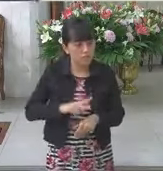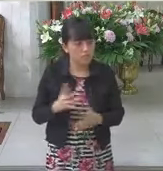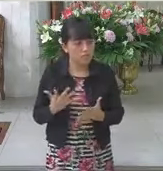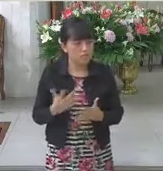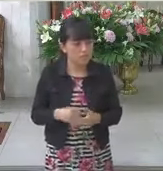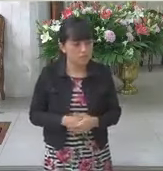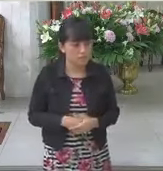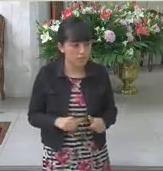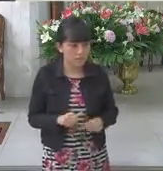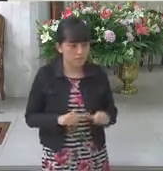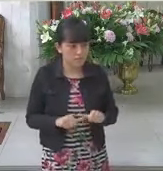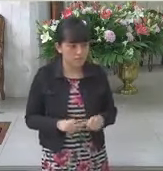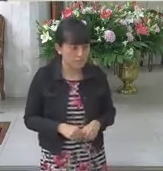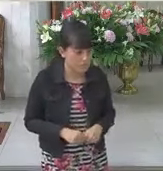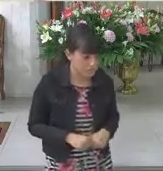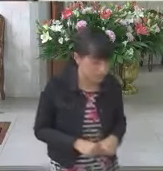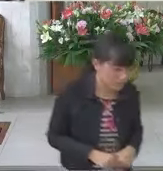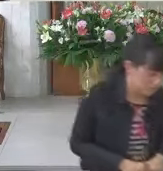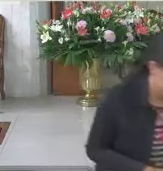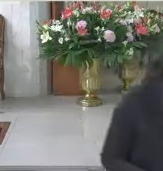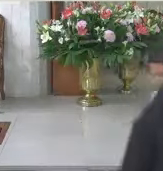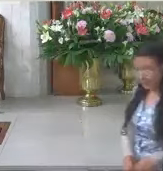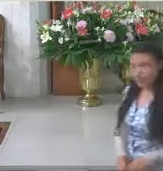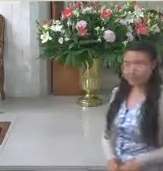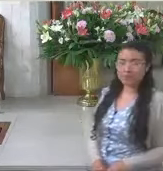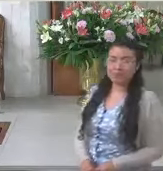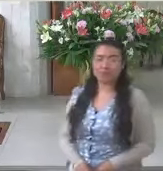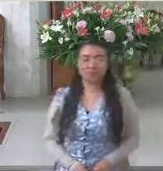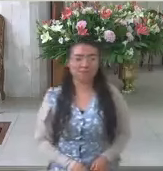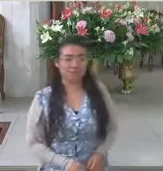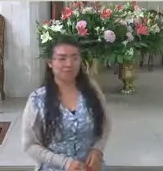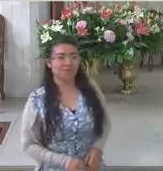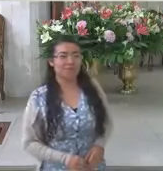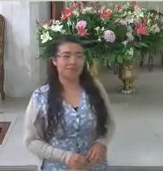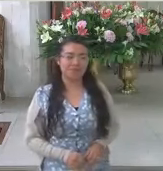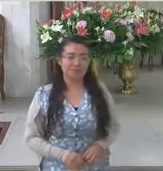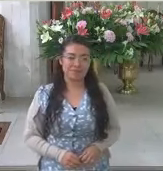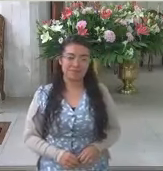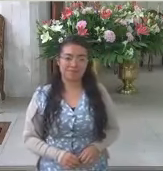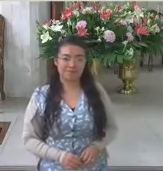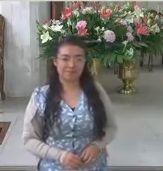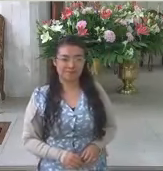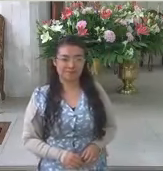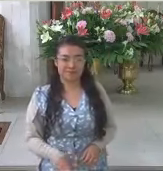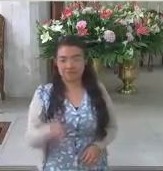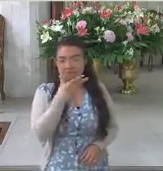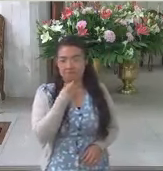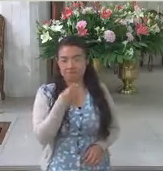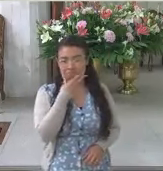remojados quiero verdaderos cristianos decía él muchos